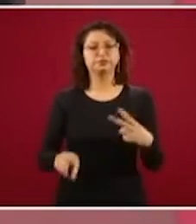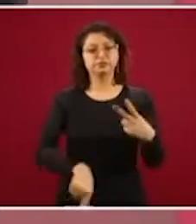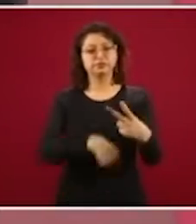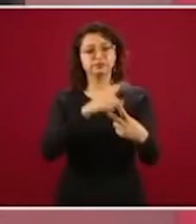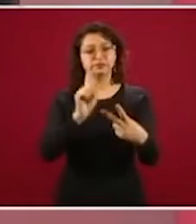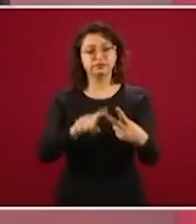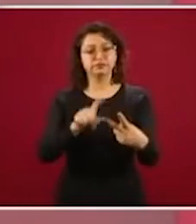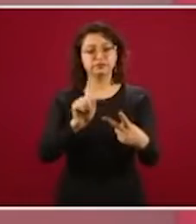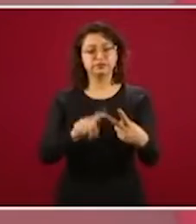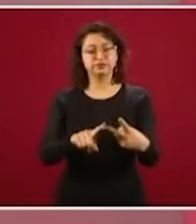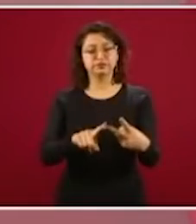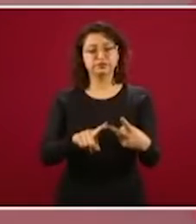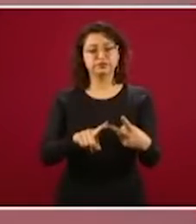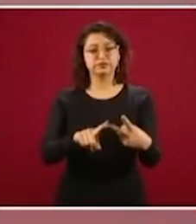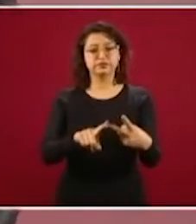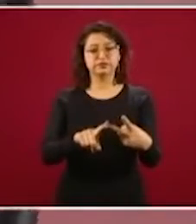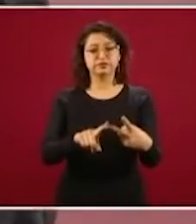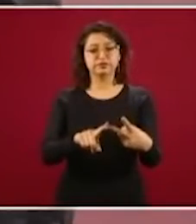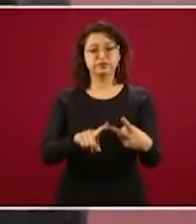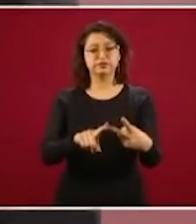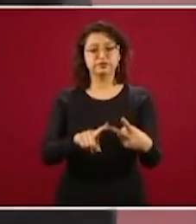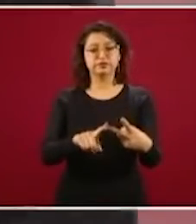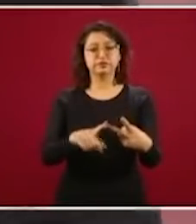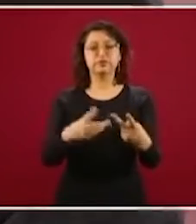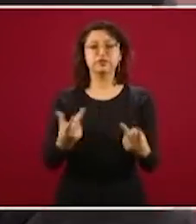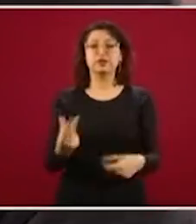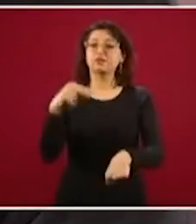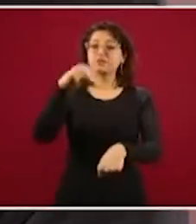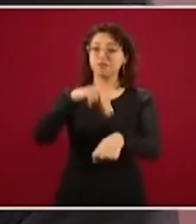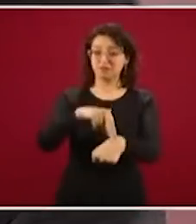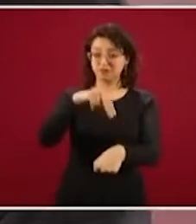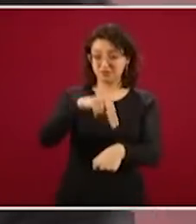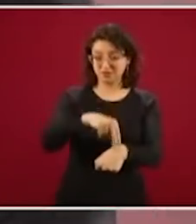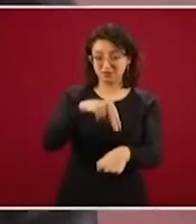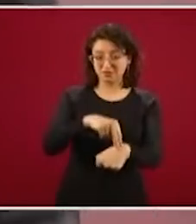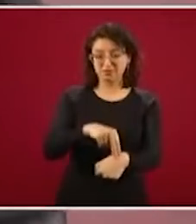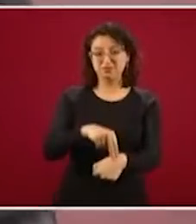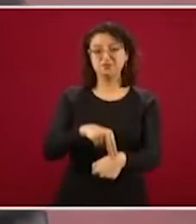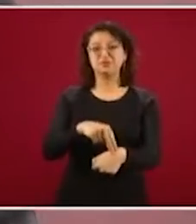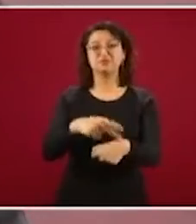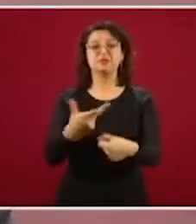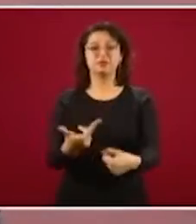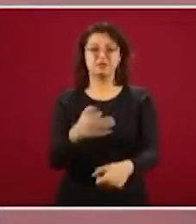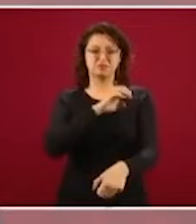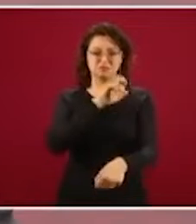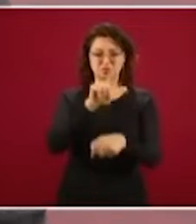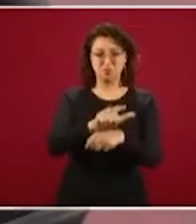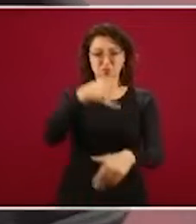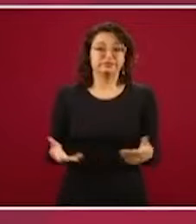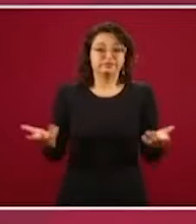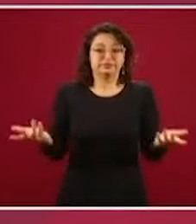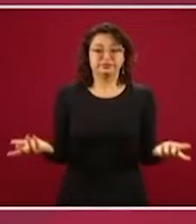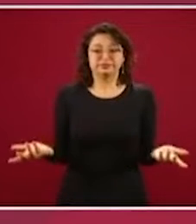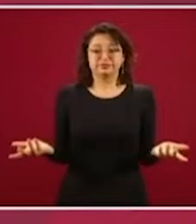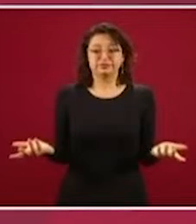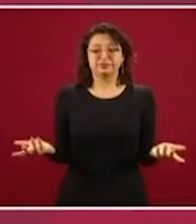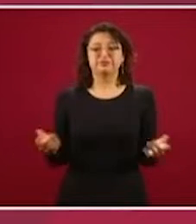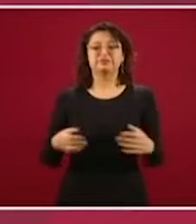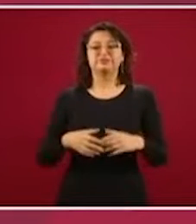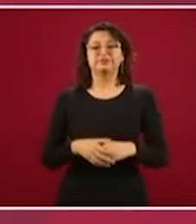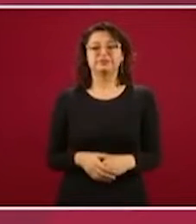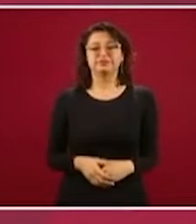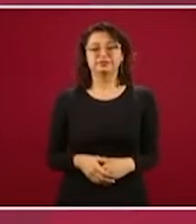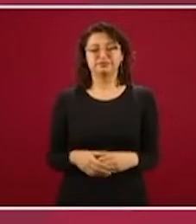Segundo, que no falten los médicos y los especialistas.